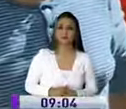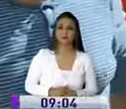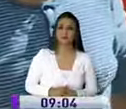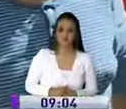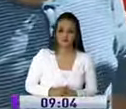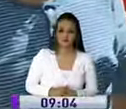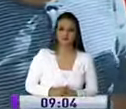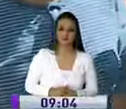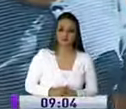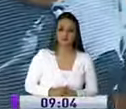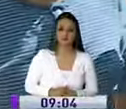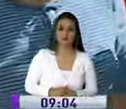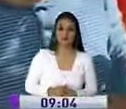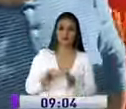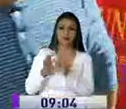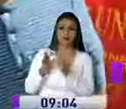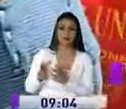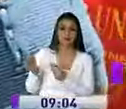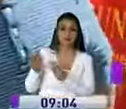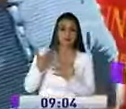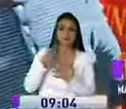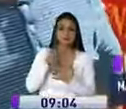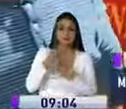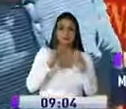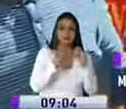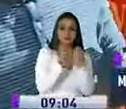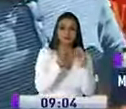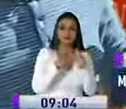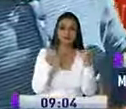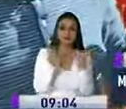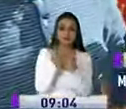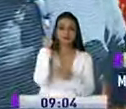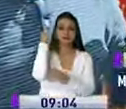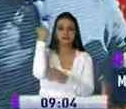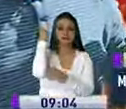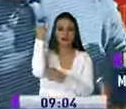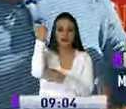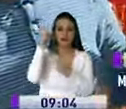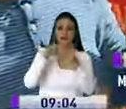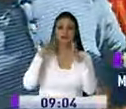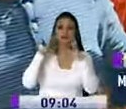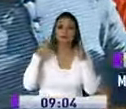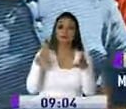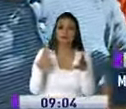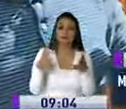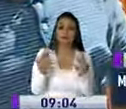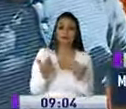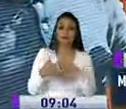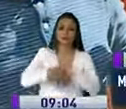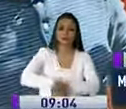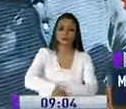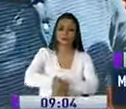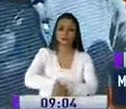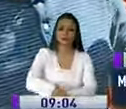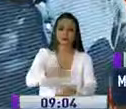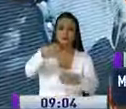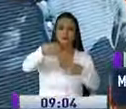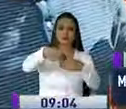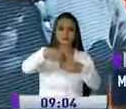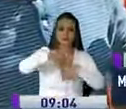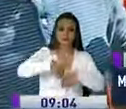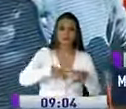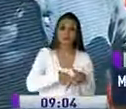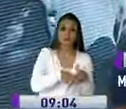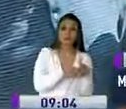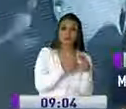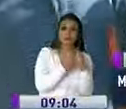Y como bien lo dijo Andrea, varias organizaciones sociales, sindicalistas e incluso maestros se sumarán a esta manifestación que caminará por